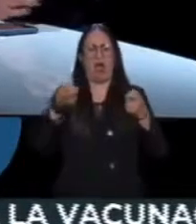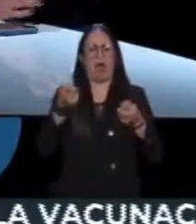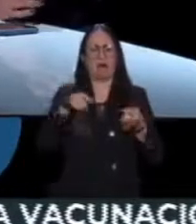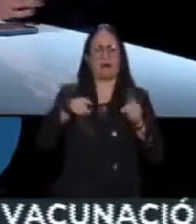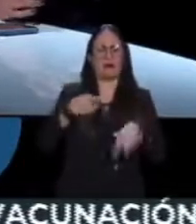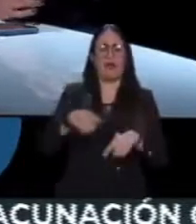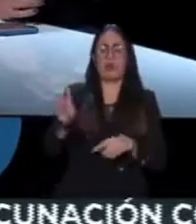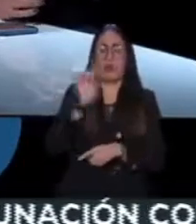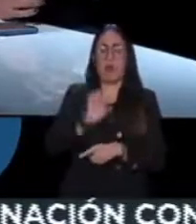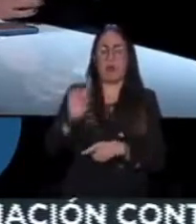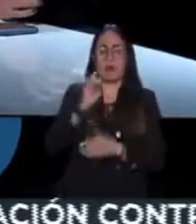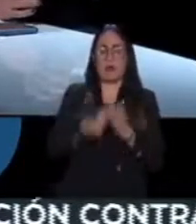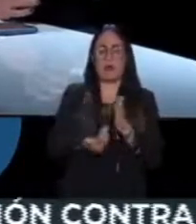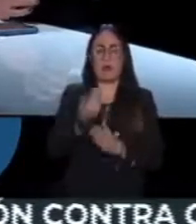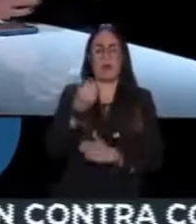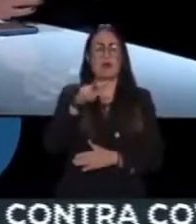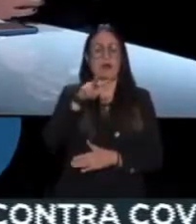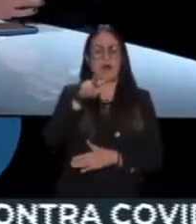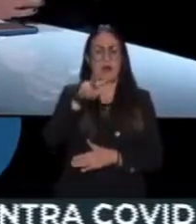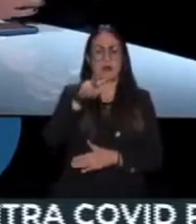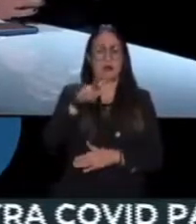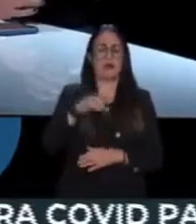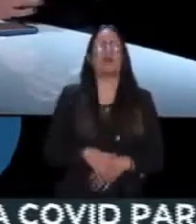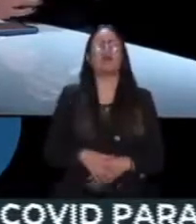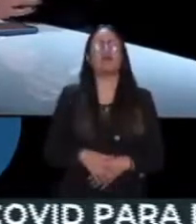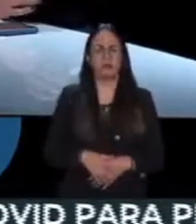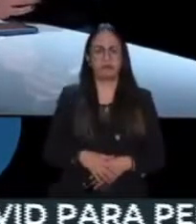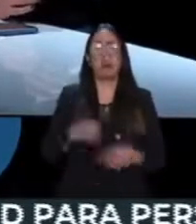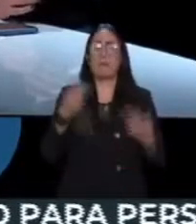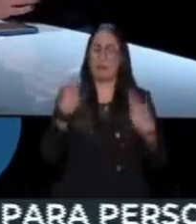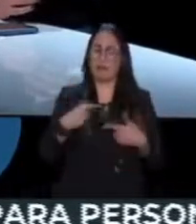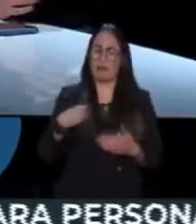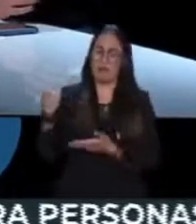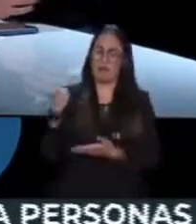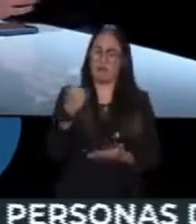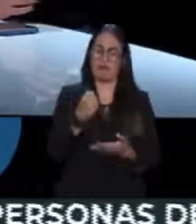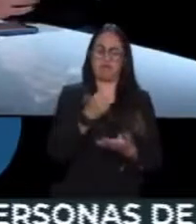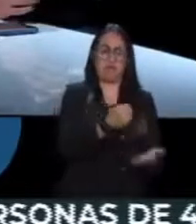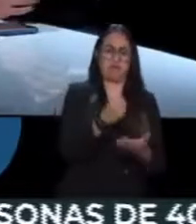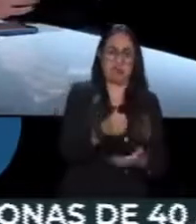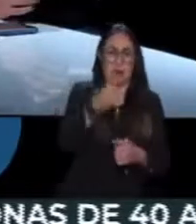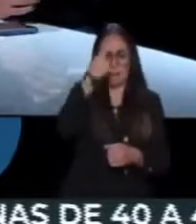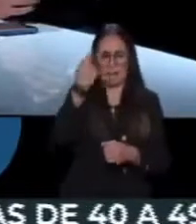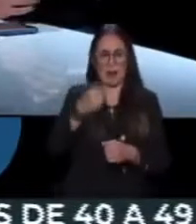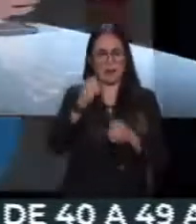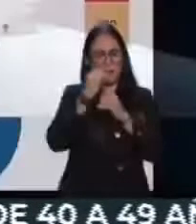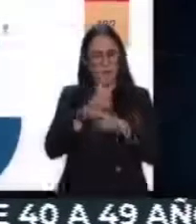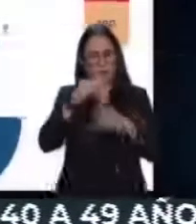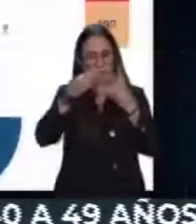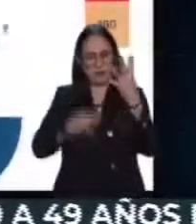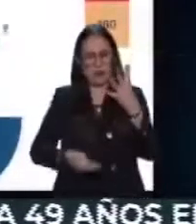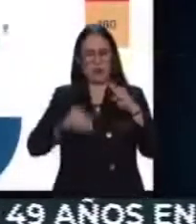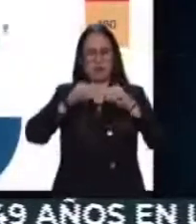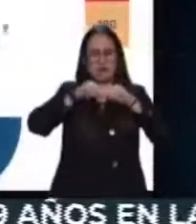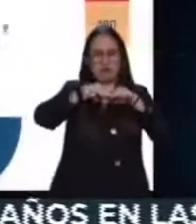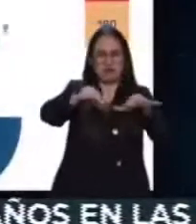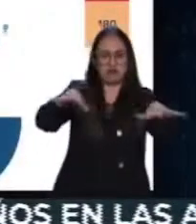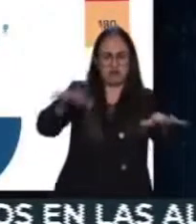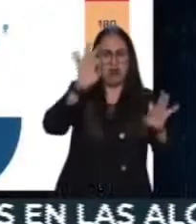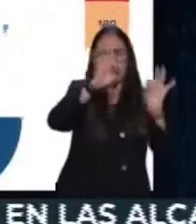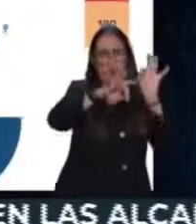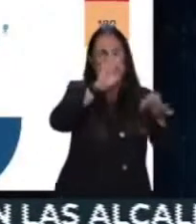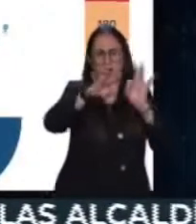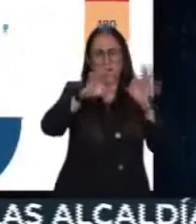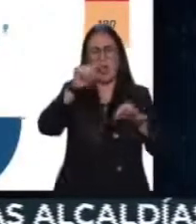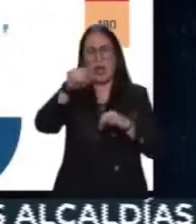a las 10 de la mañana tenemos 18 trending topics. O sea, alguien le invirtió mucho dinero, muchos recursos para manipular la opinión pública en torno a la